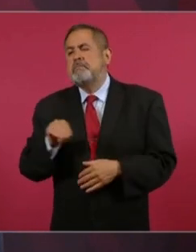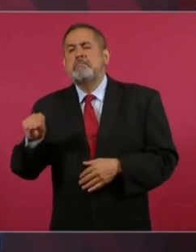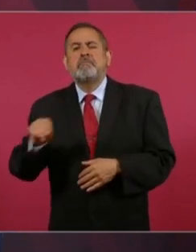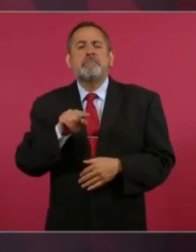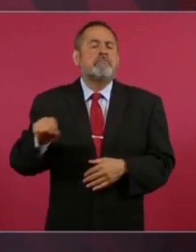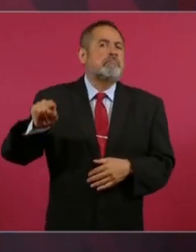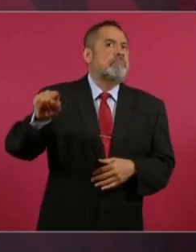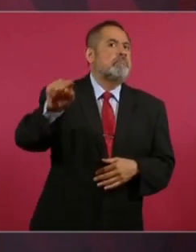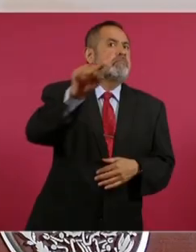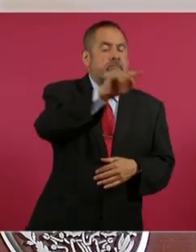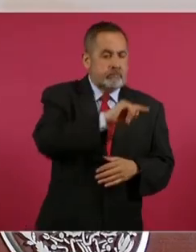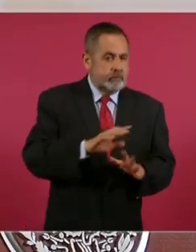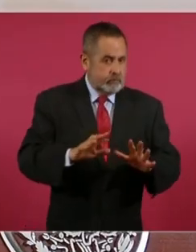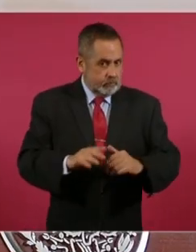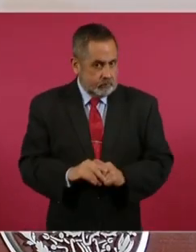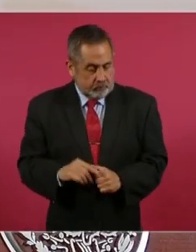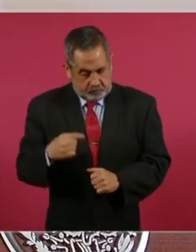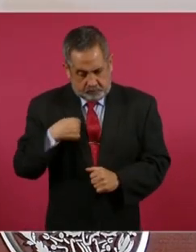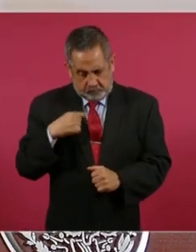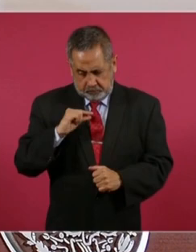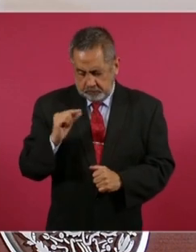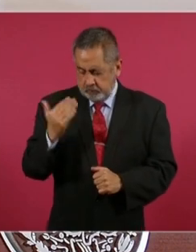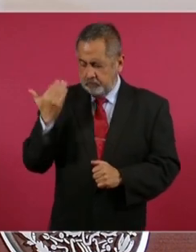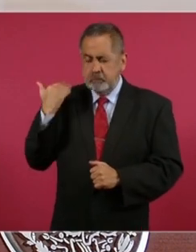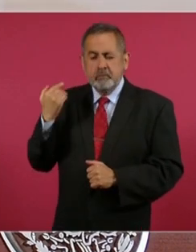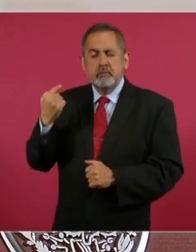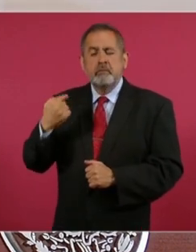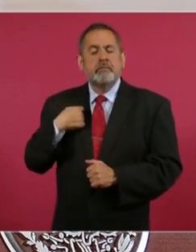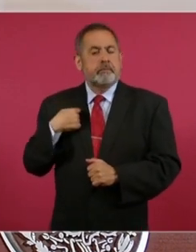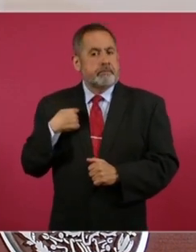porque estuve